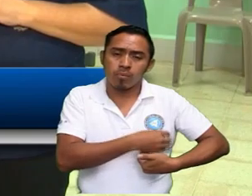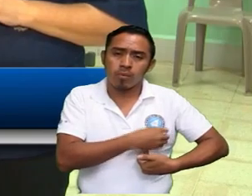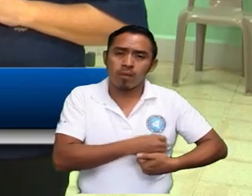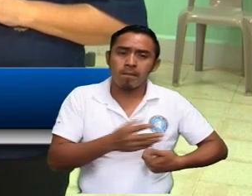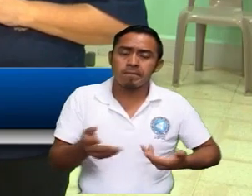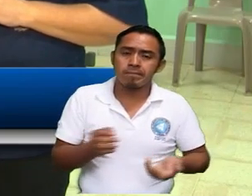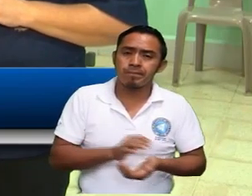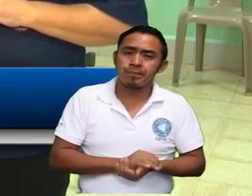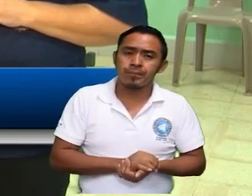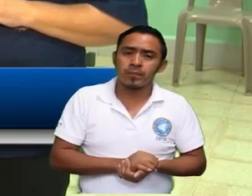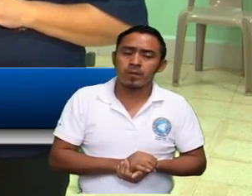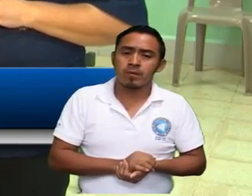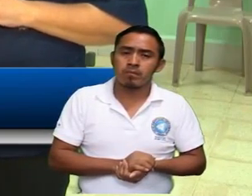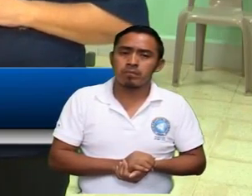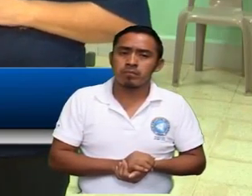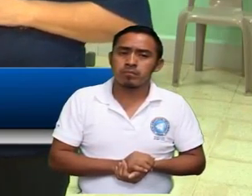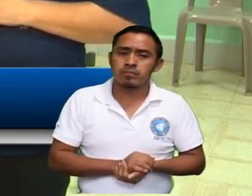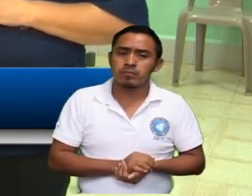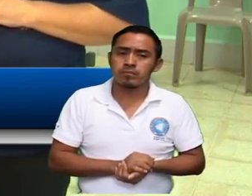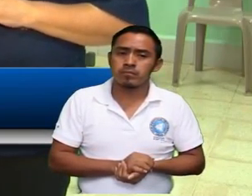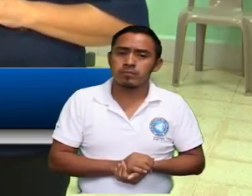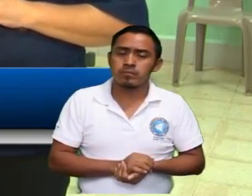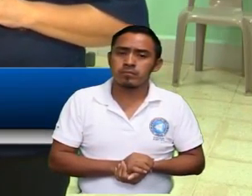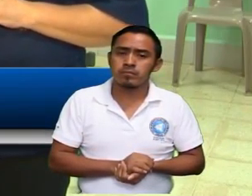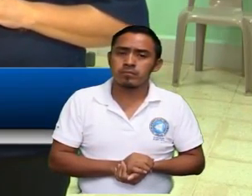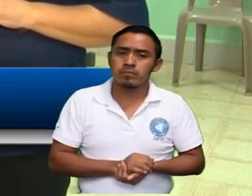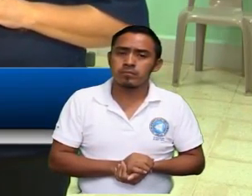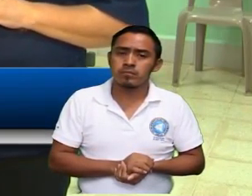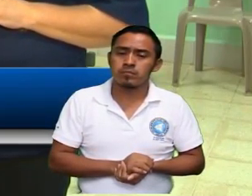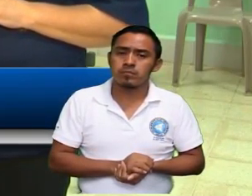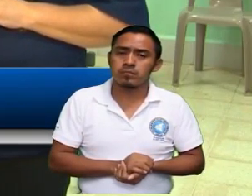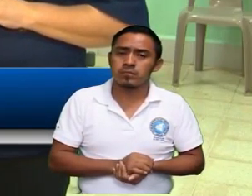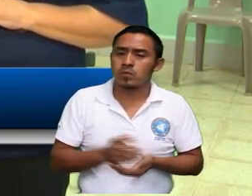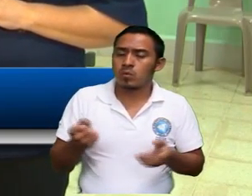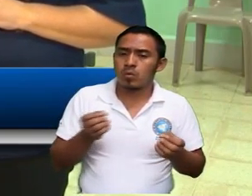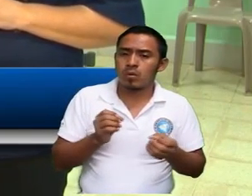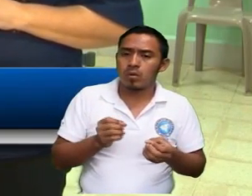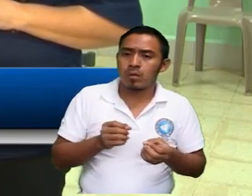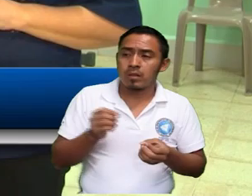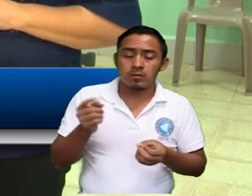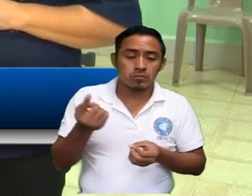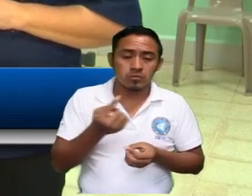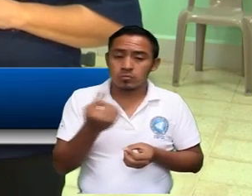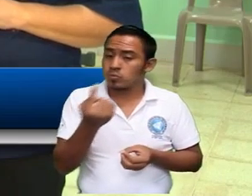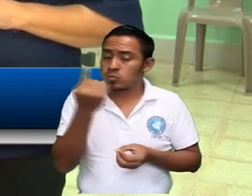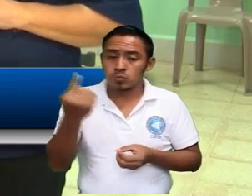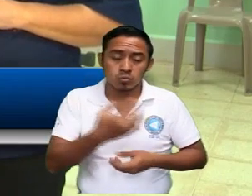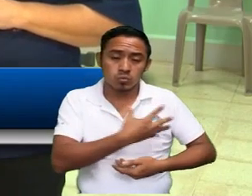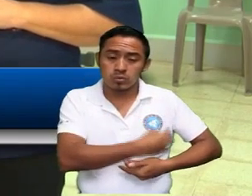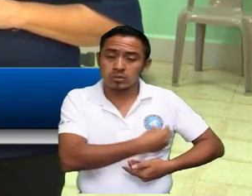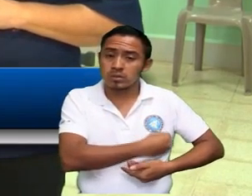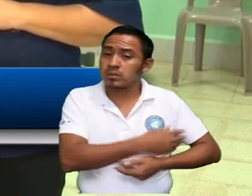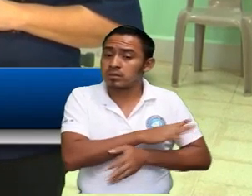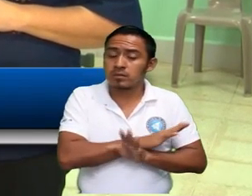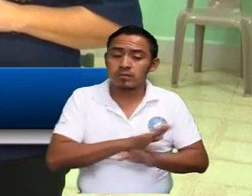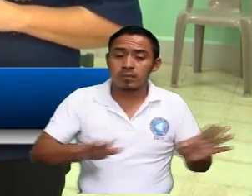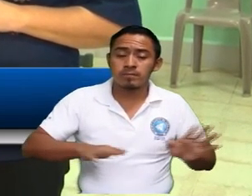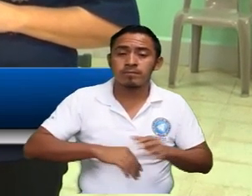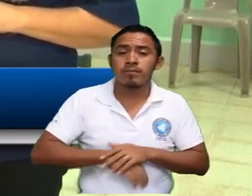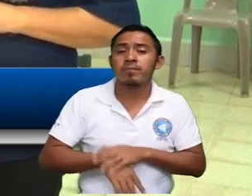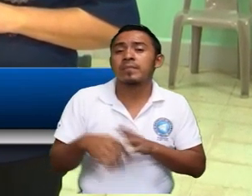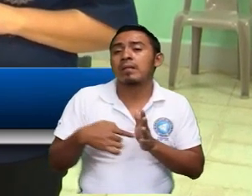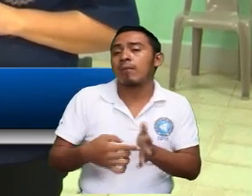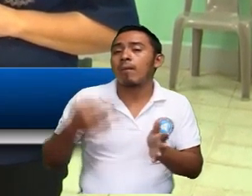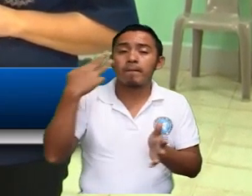leche, cómo que se llama, leche en polvo? Ellos beben leche materna exclusiva. En caso, por ejemplo, de que la madre no